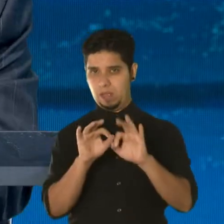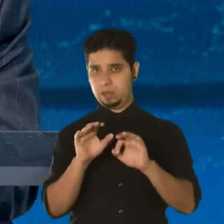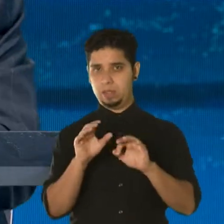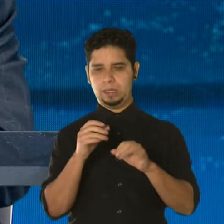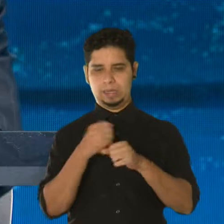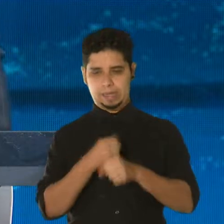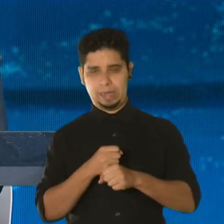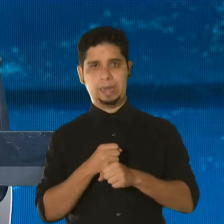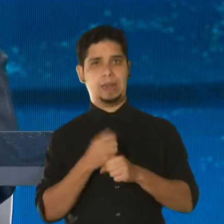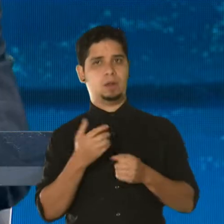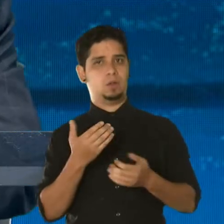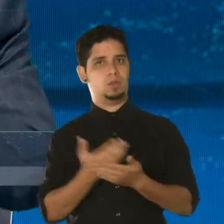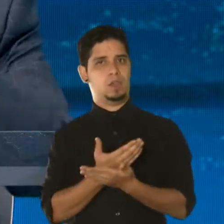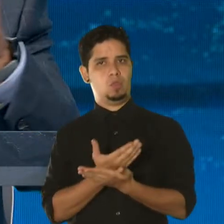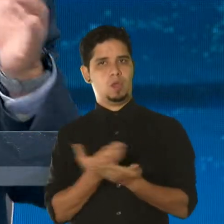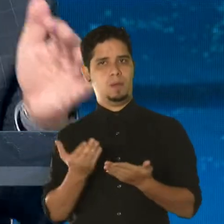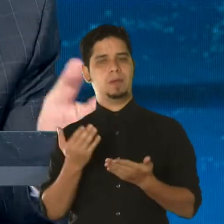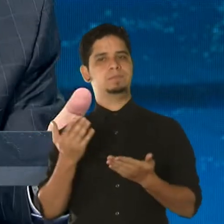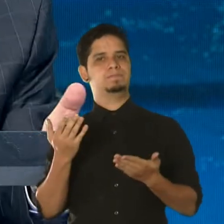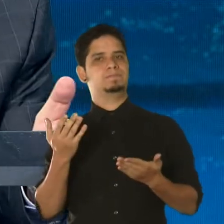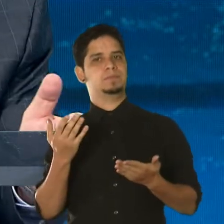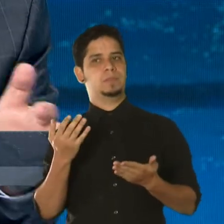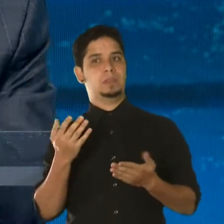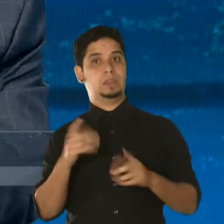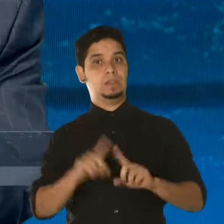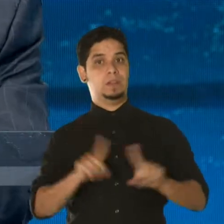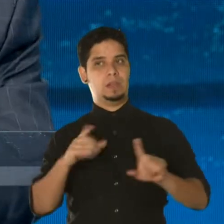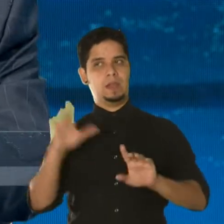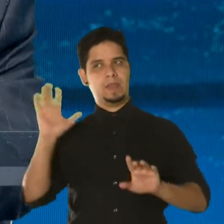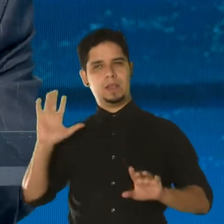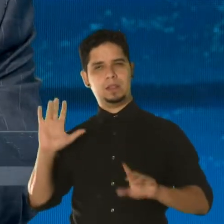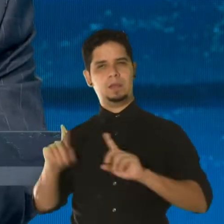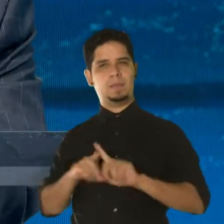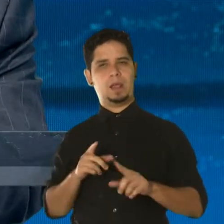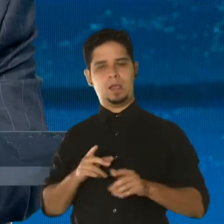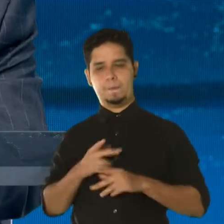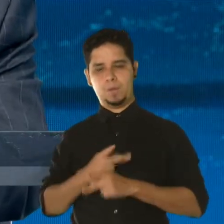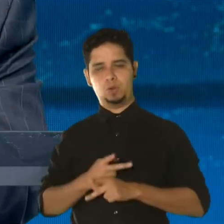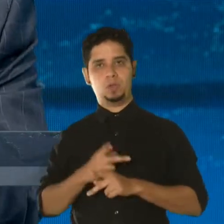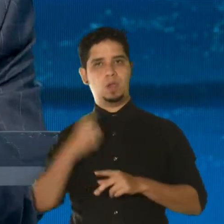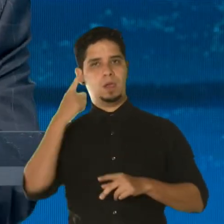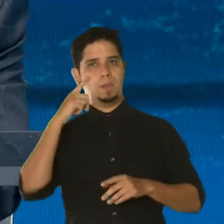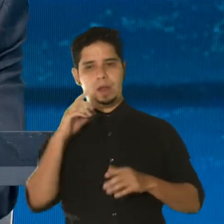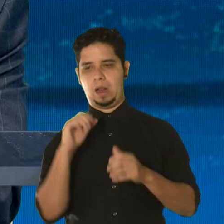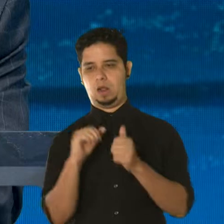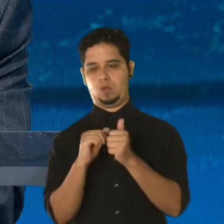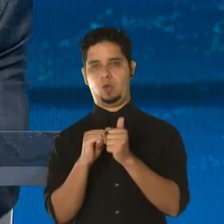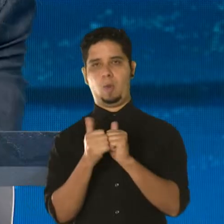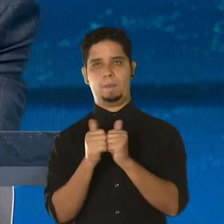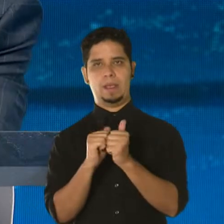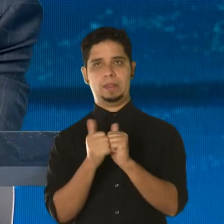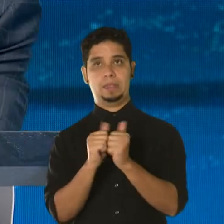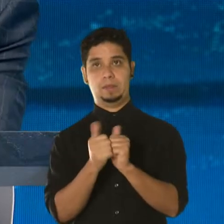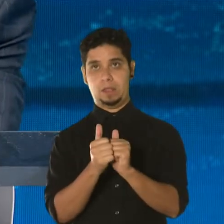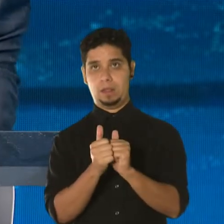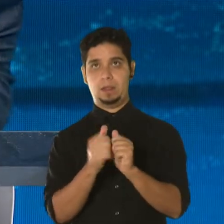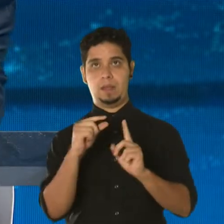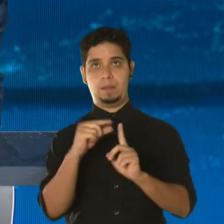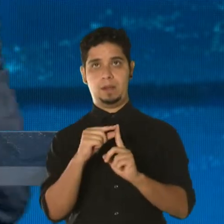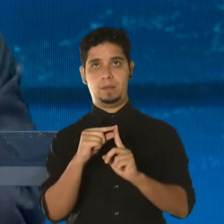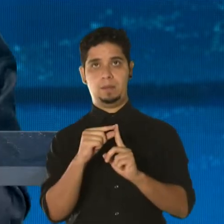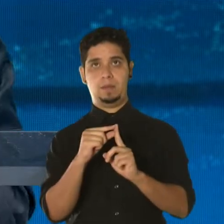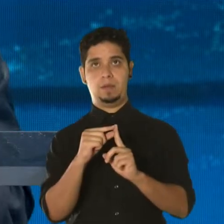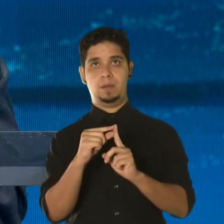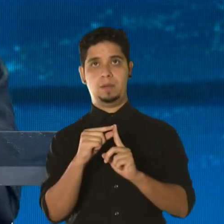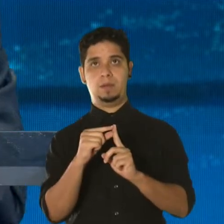herramientas diferentes a las que teníamos antes para que la productividad, la competitividad, ¿verdad?, que es la palabra de